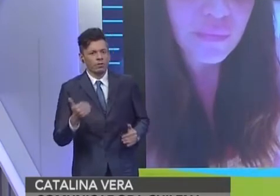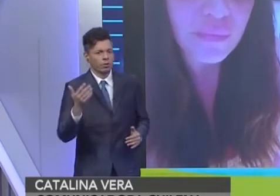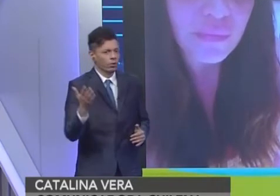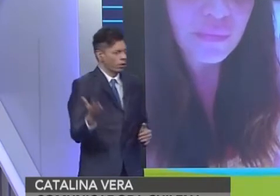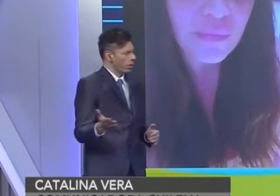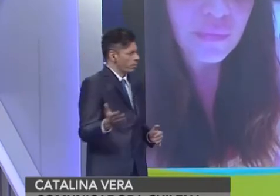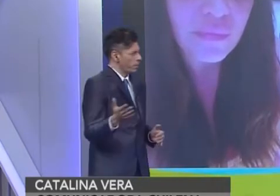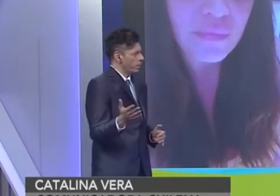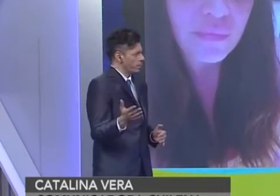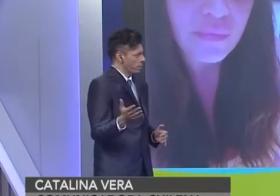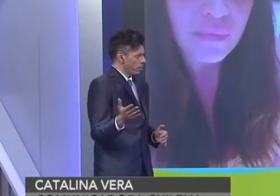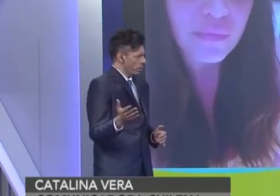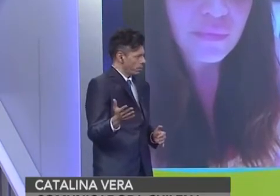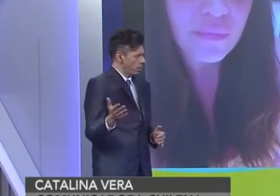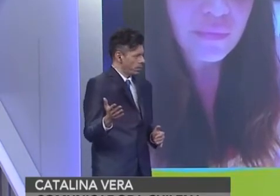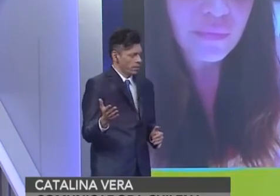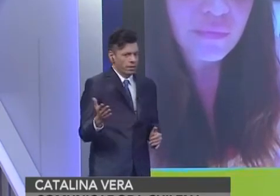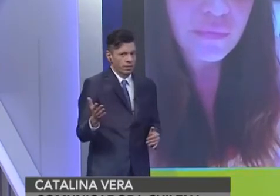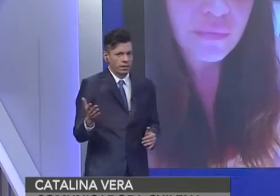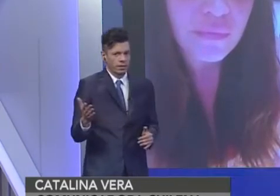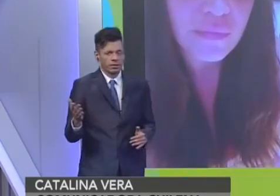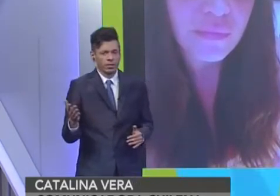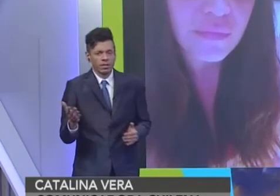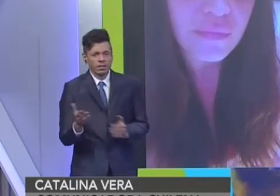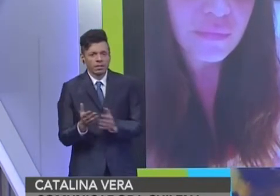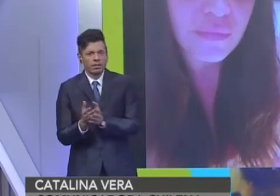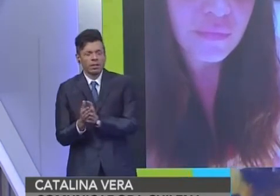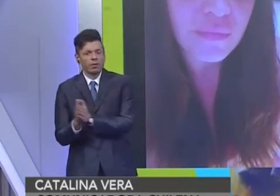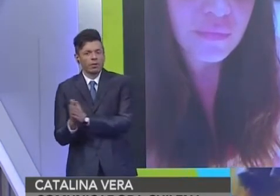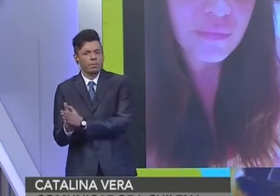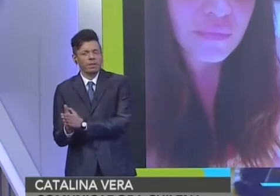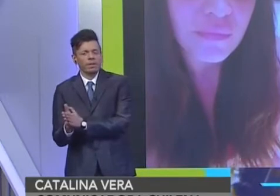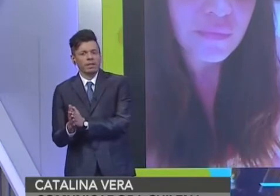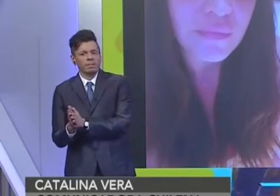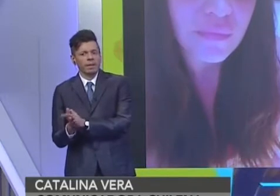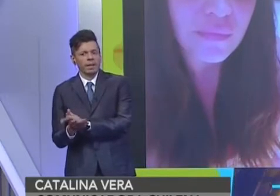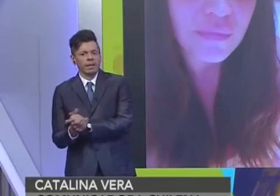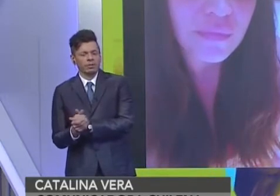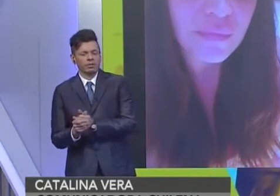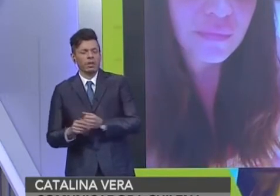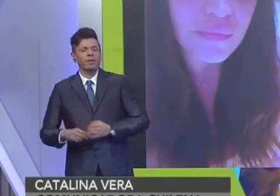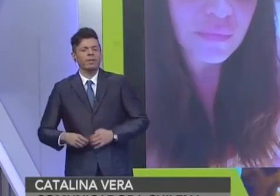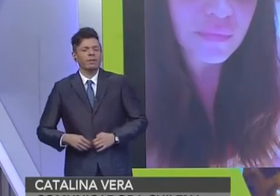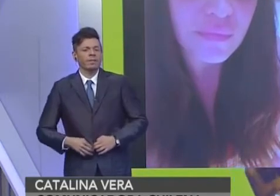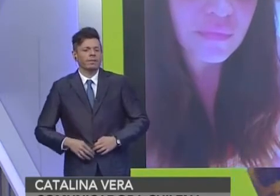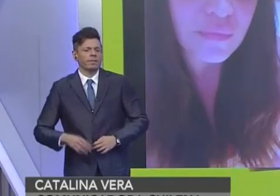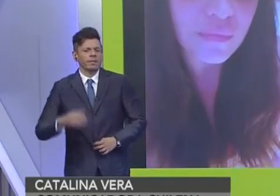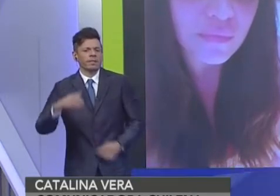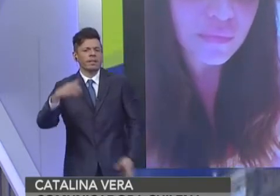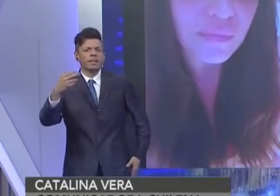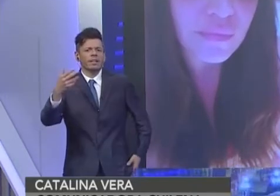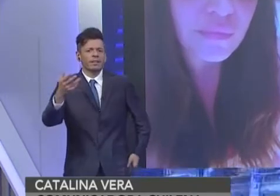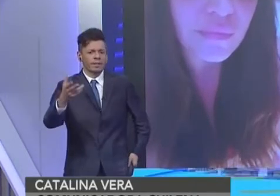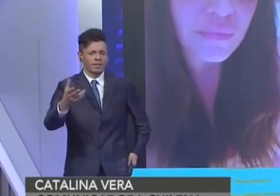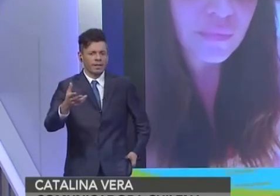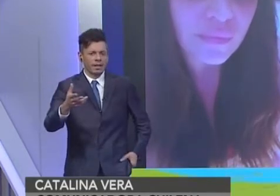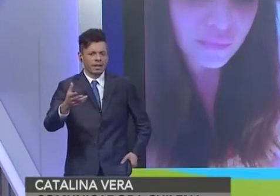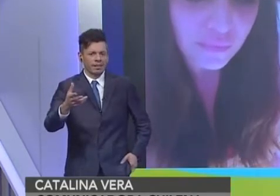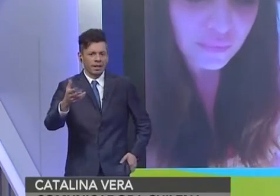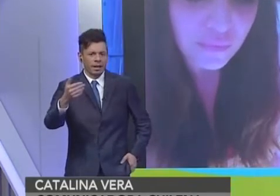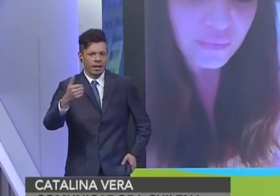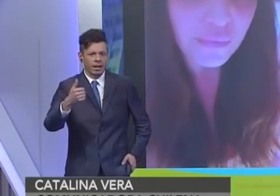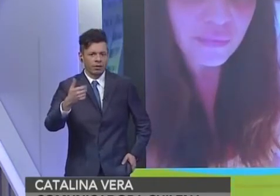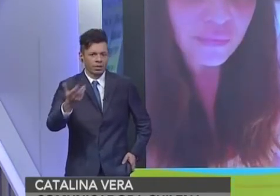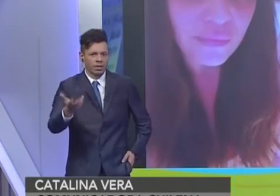vacunación, fueron uno de los que primero empezaron a vacunar en el continente, y de golpe esta disparada de casos. Evidentemente, sin querer